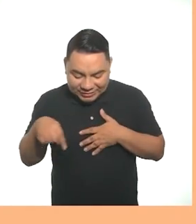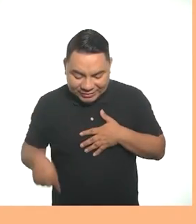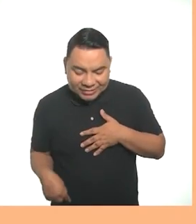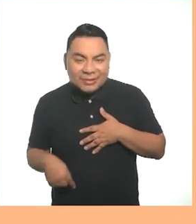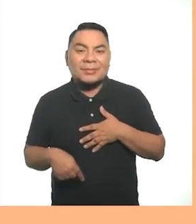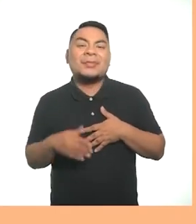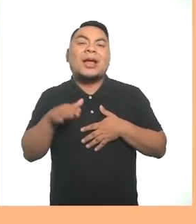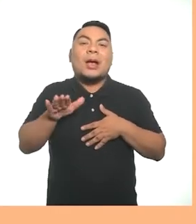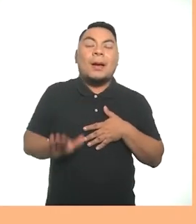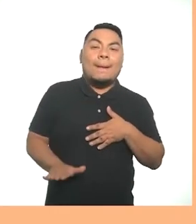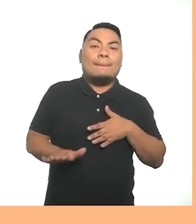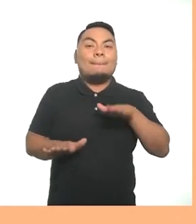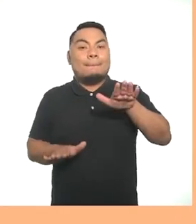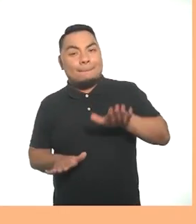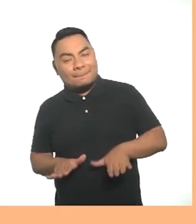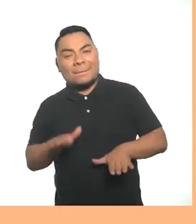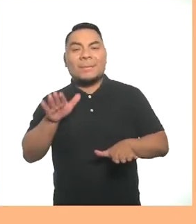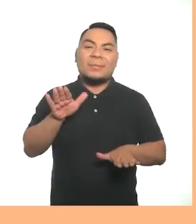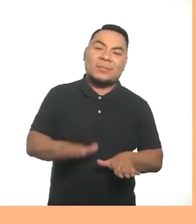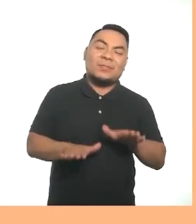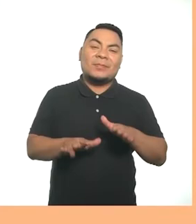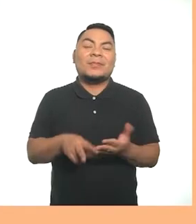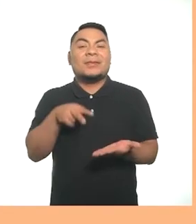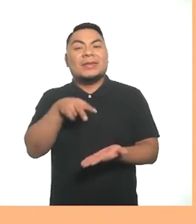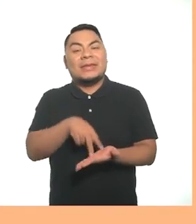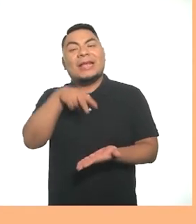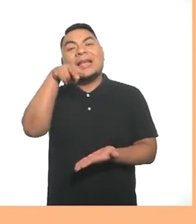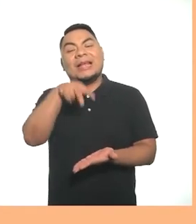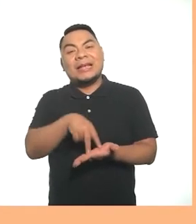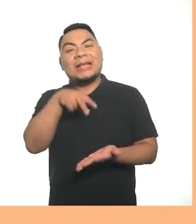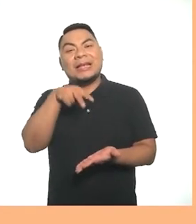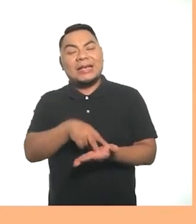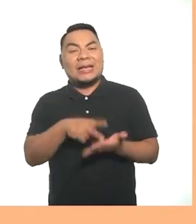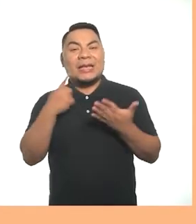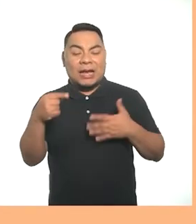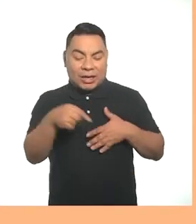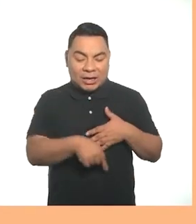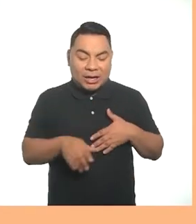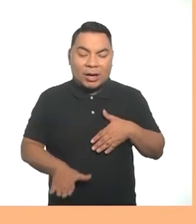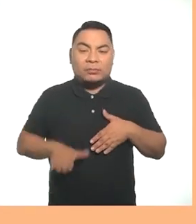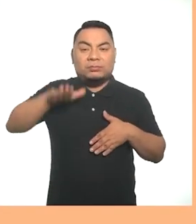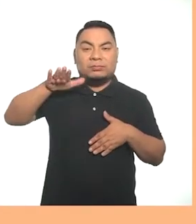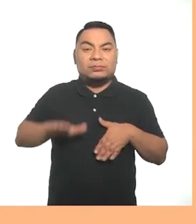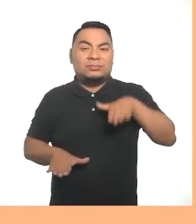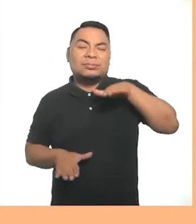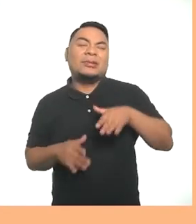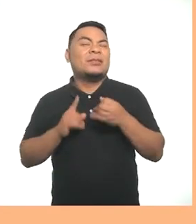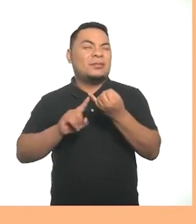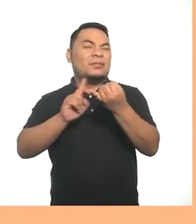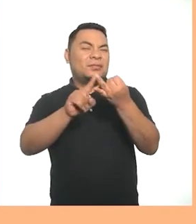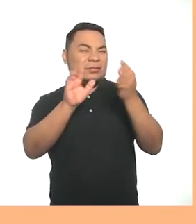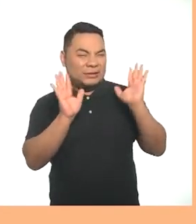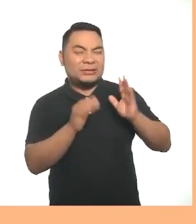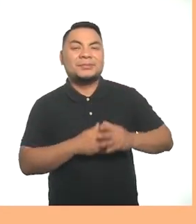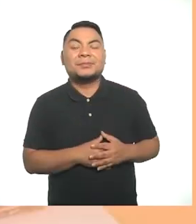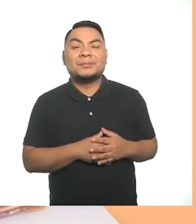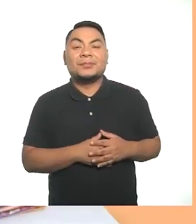piernas, pisadas, saltos, levantar las rodillas, entre